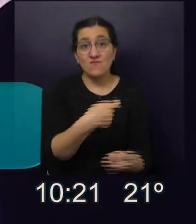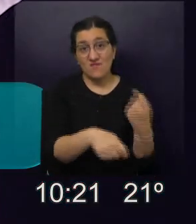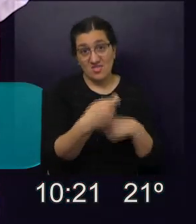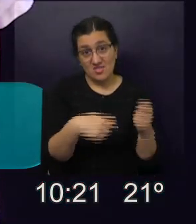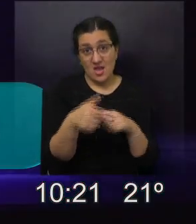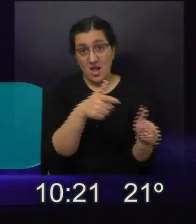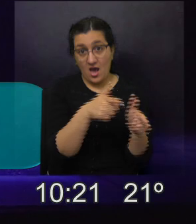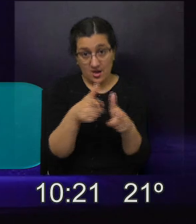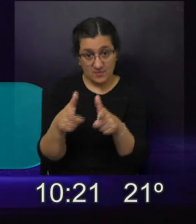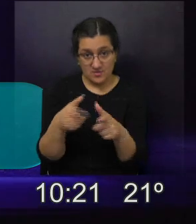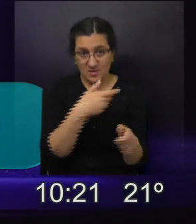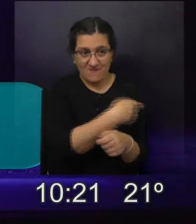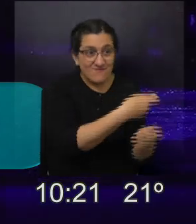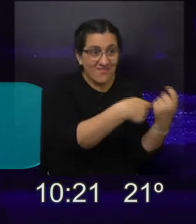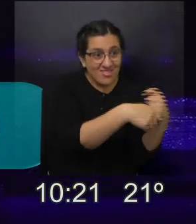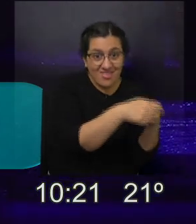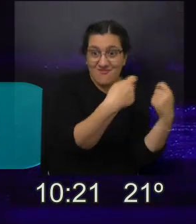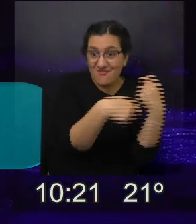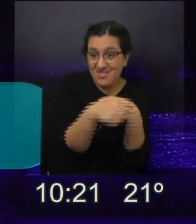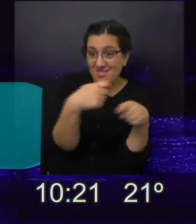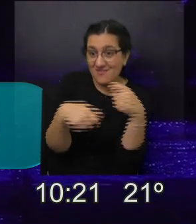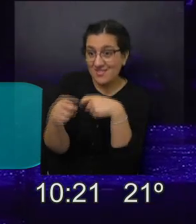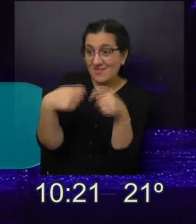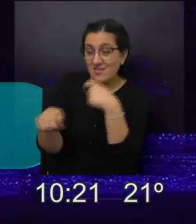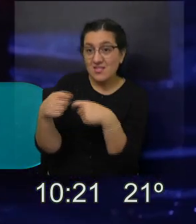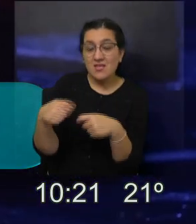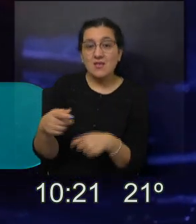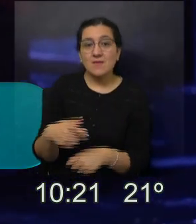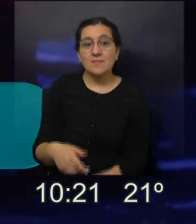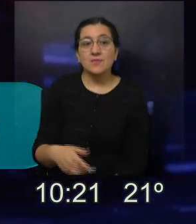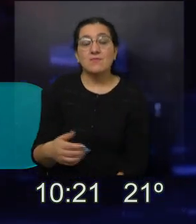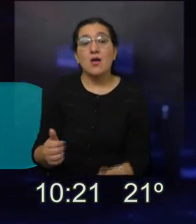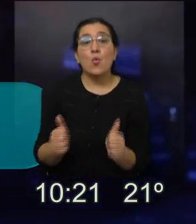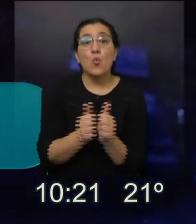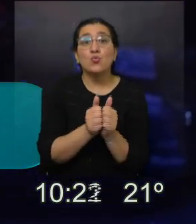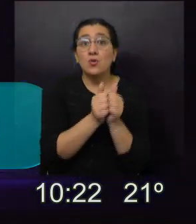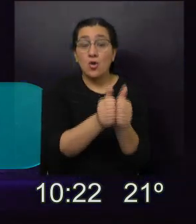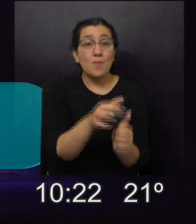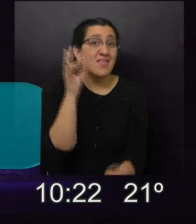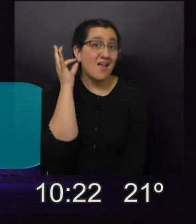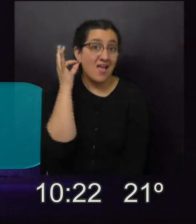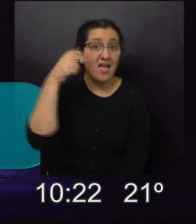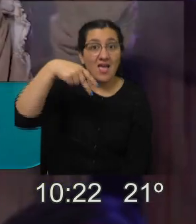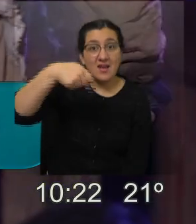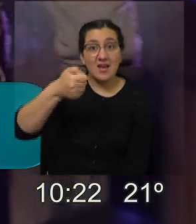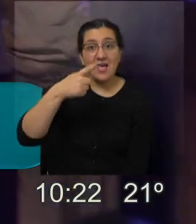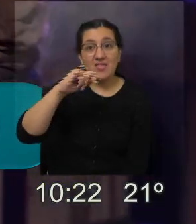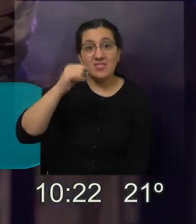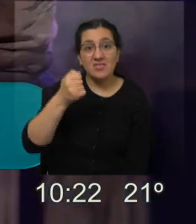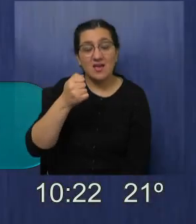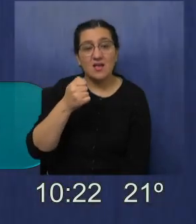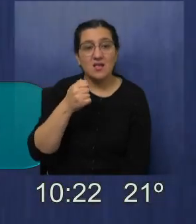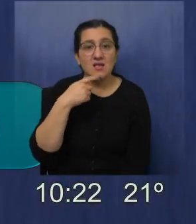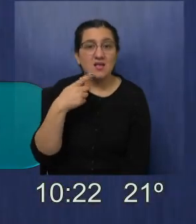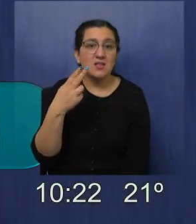de armas que va a las diferentes lindes de las guerras y va con él Nadia, una niña que aparte tiene una deformidad en la cara